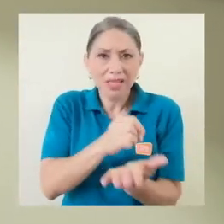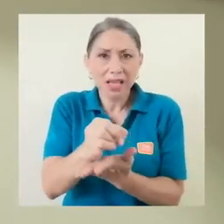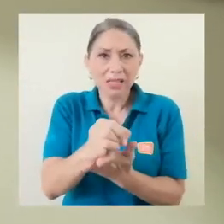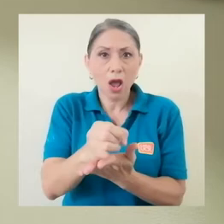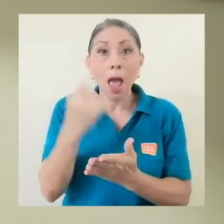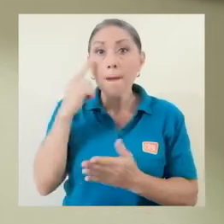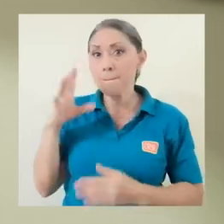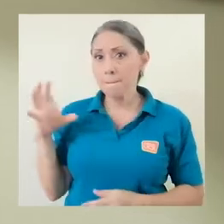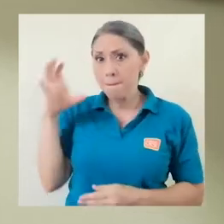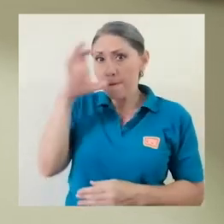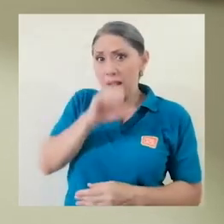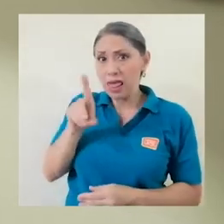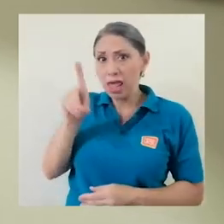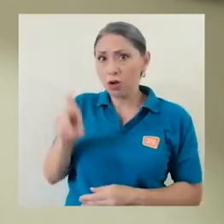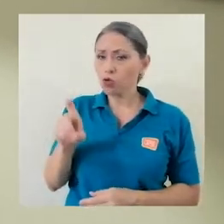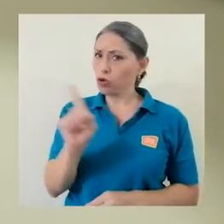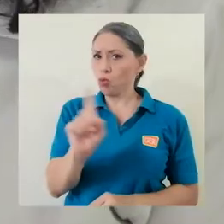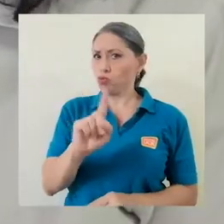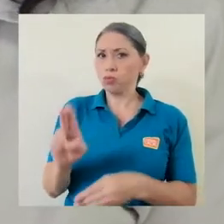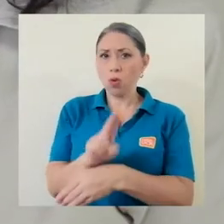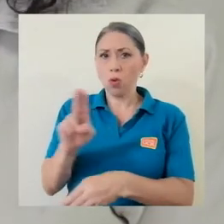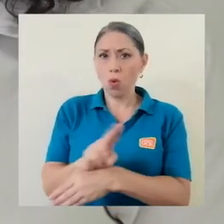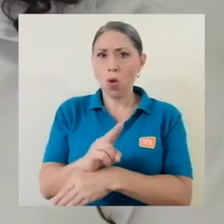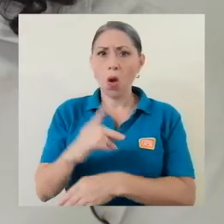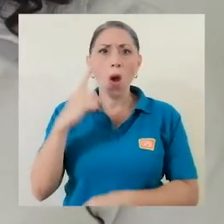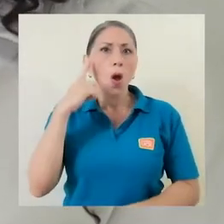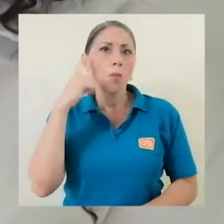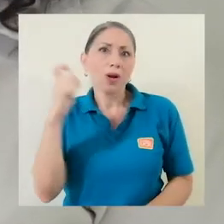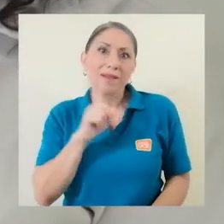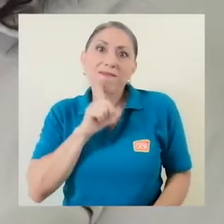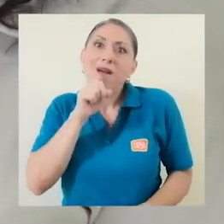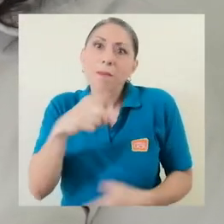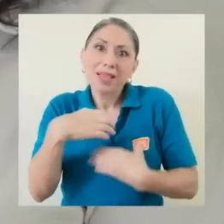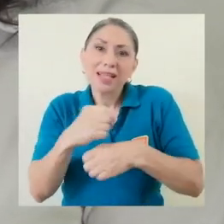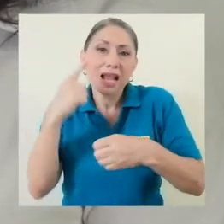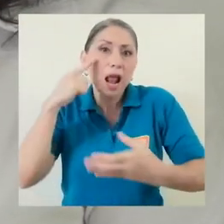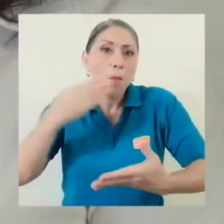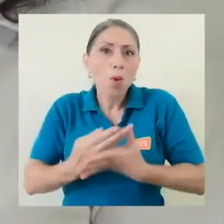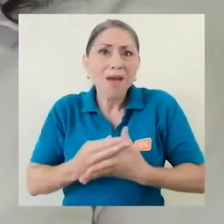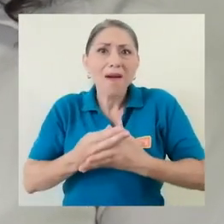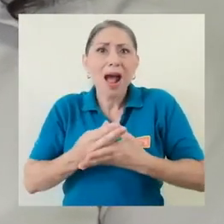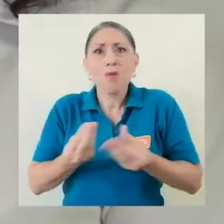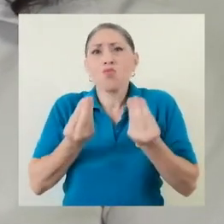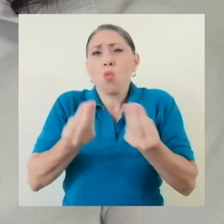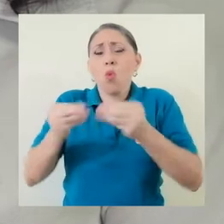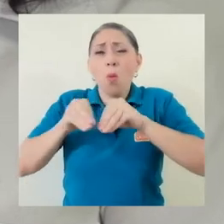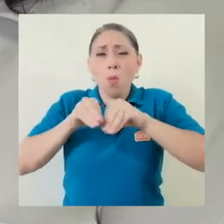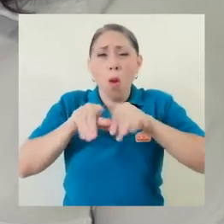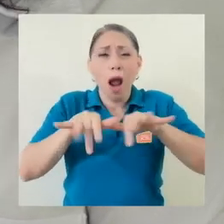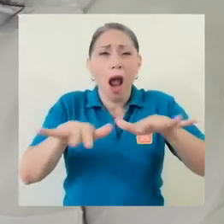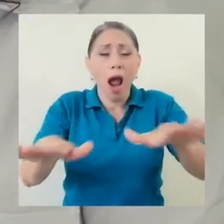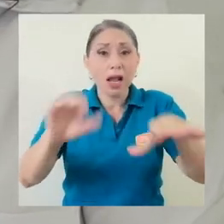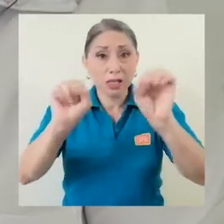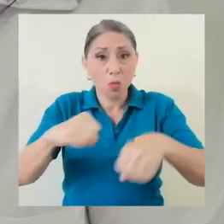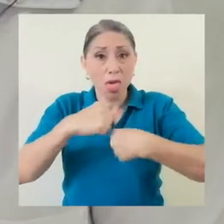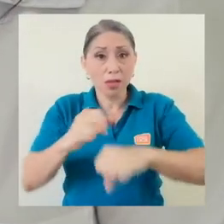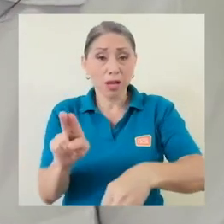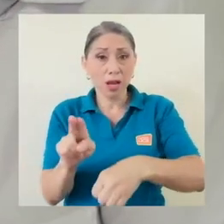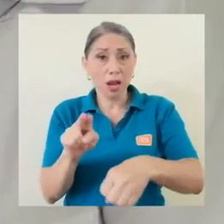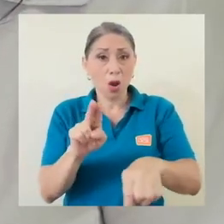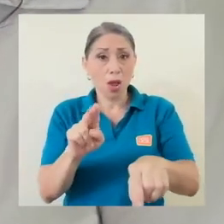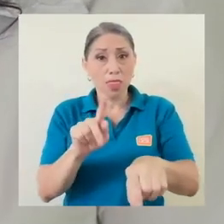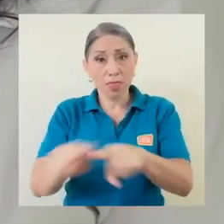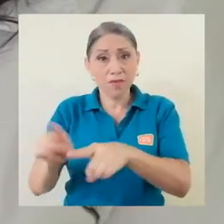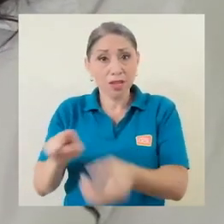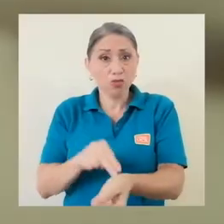se va a usar para diagnóstico per se, porque costaría mucho masificarla a un nivel de que a nivel hospitalario